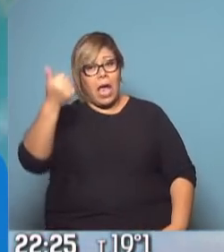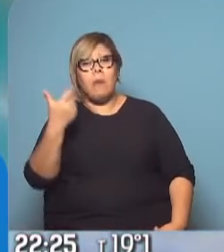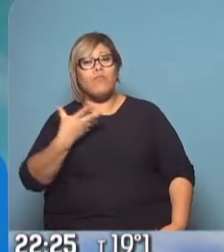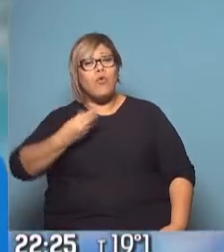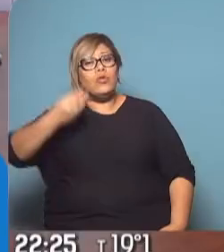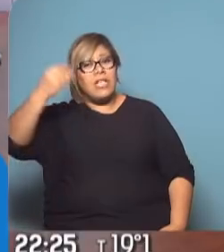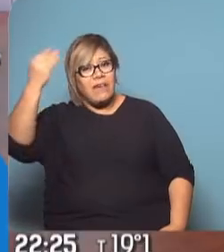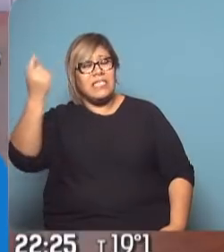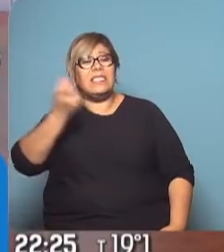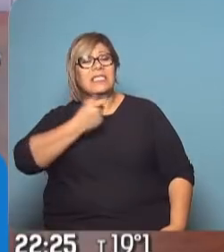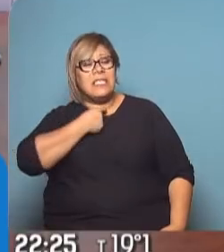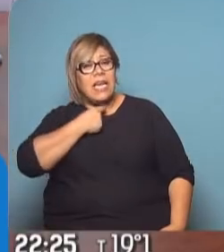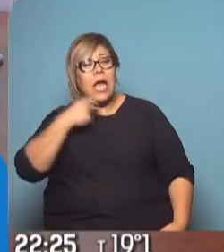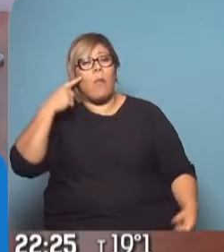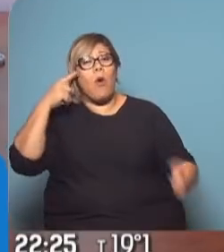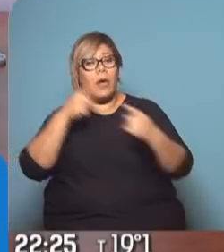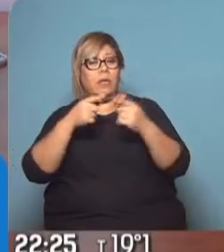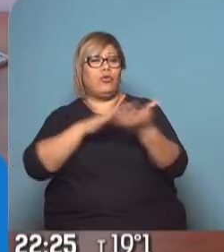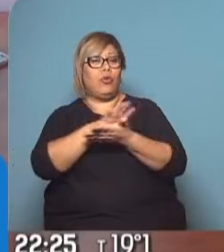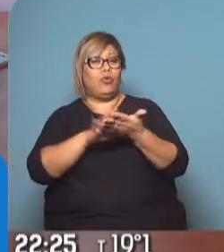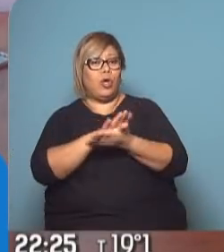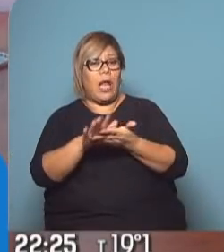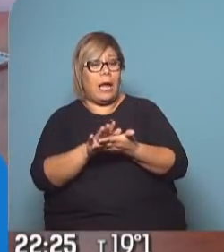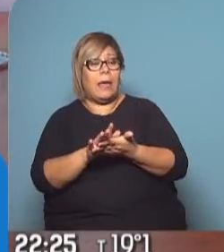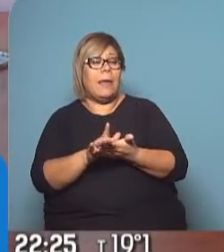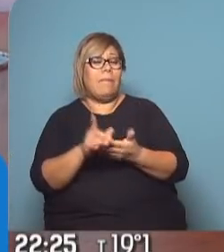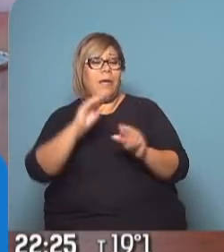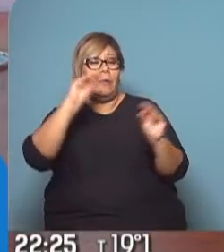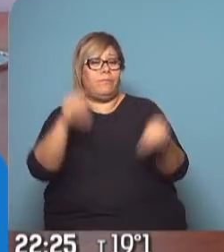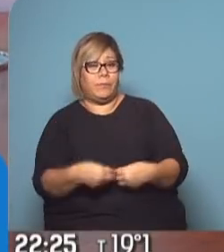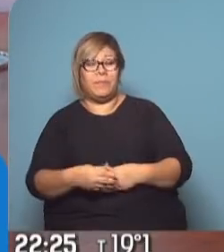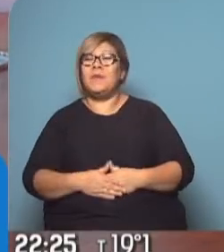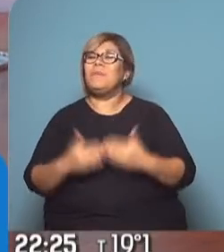Democrática. Santiago Cantón, secretario de Derechos Humanos de la provincia de Buenos Aires,